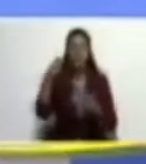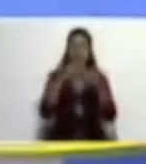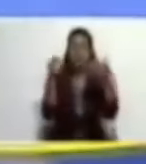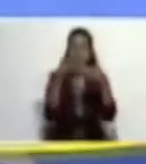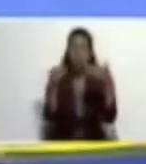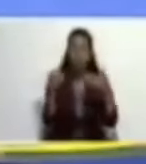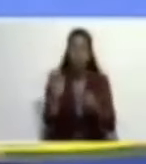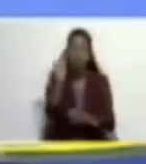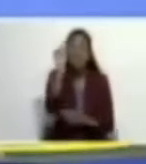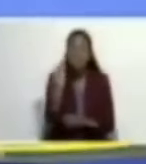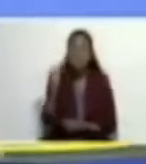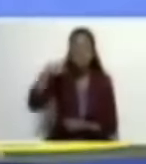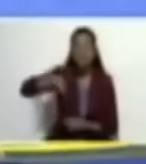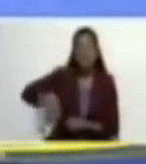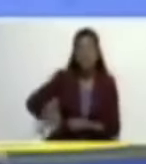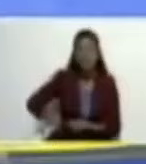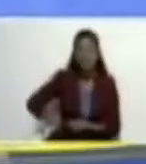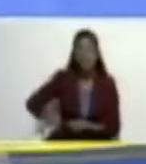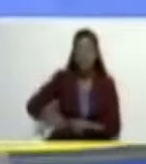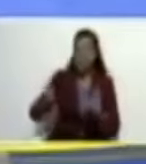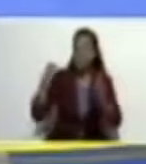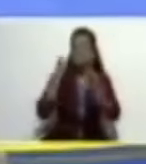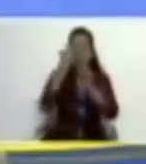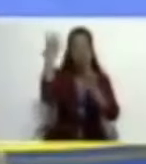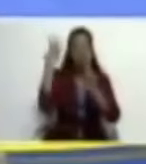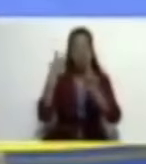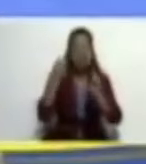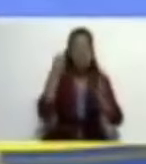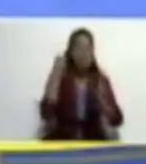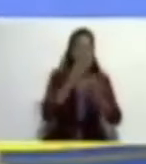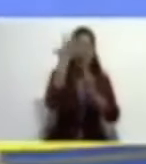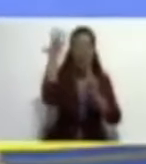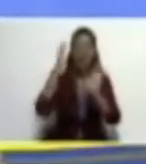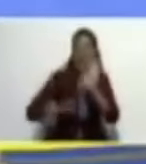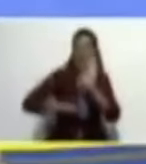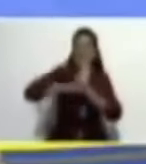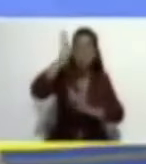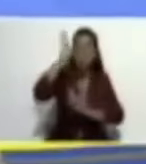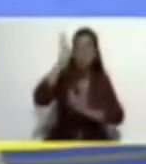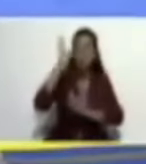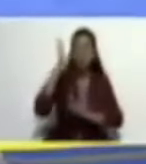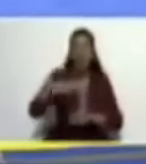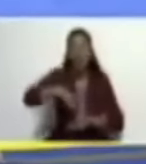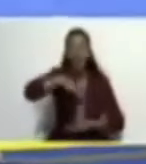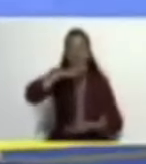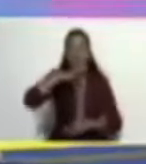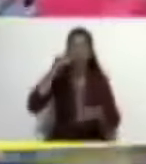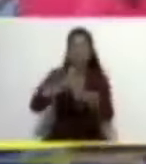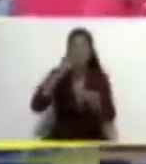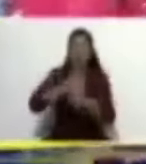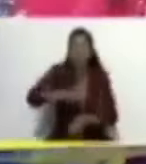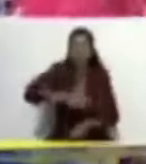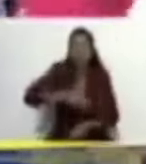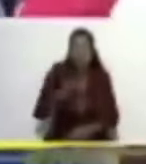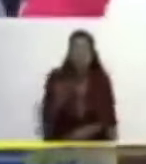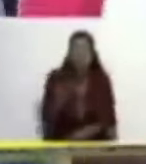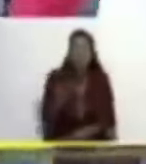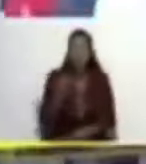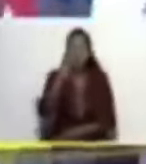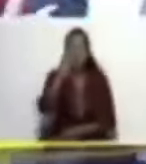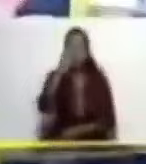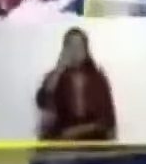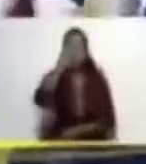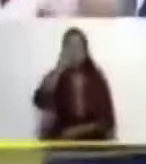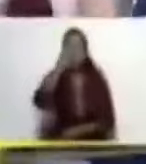$130 el mínimo y que impacte crecientemente en la capacidad de los trabajadores.